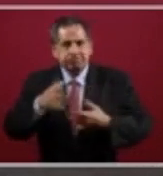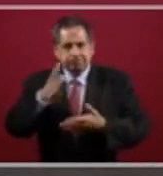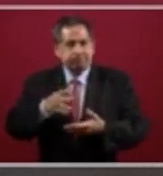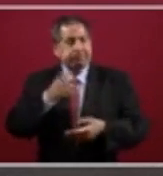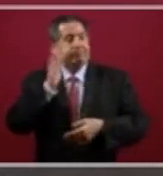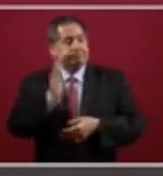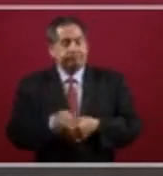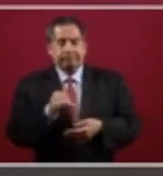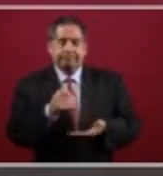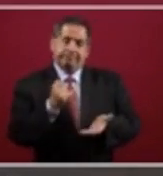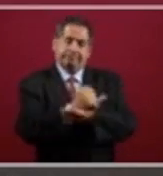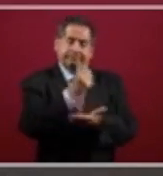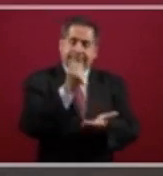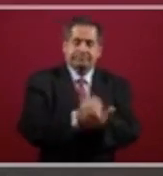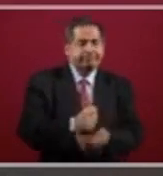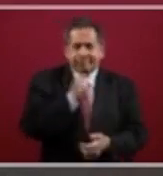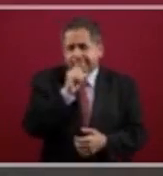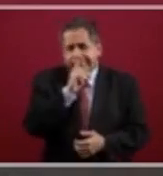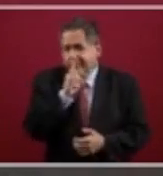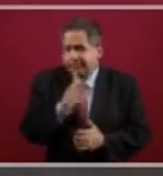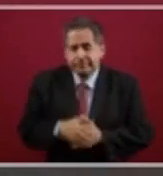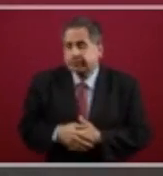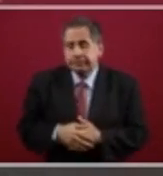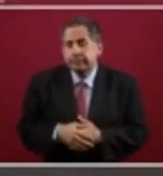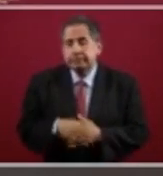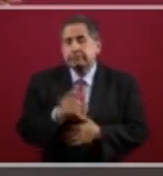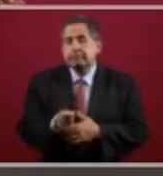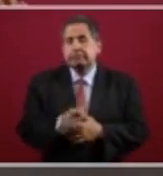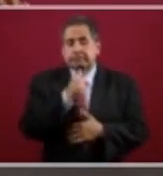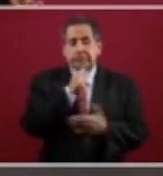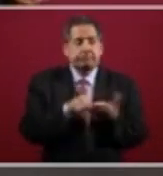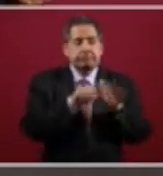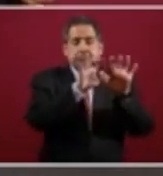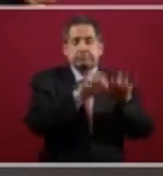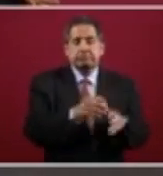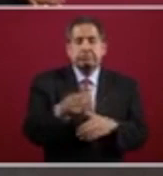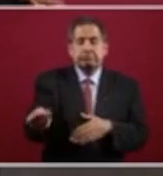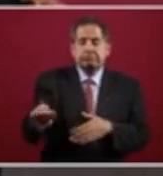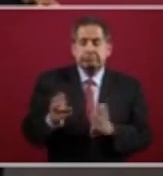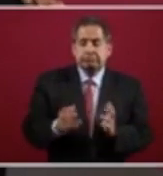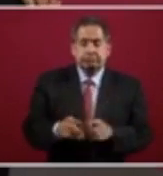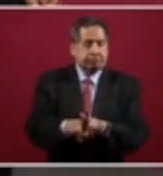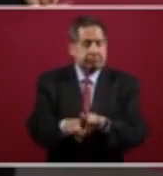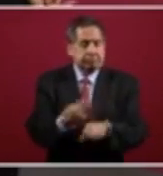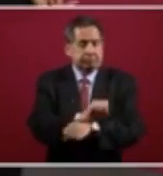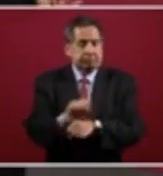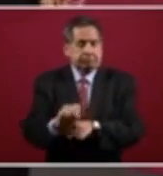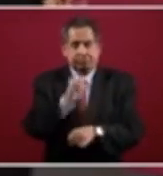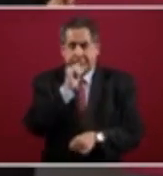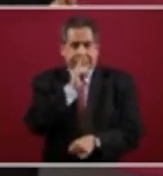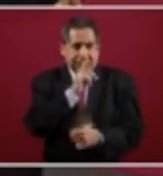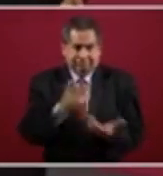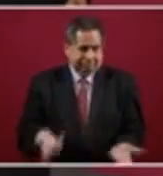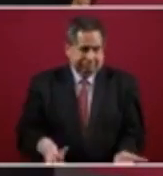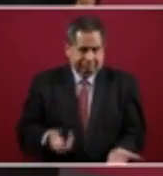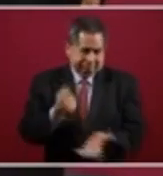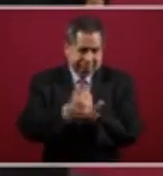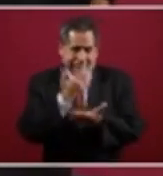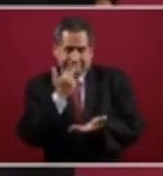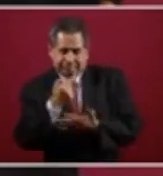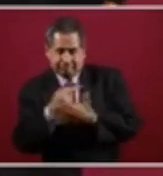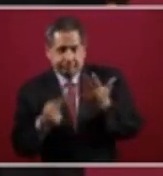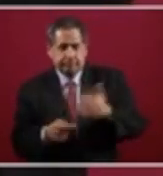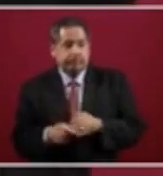Solamente es un escrito simple y llano, y así lo recalcamos. Los abogados pretenden realizar